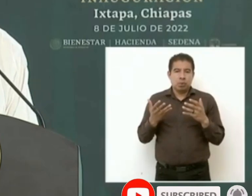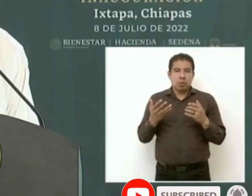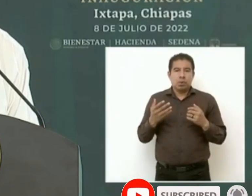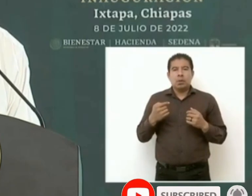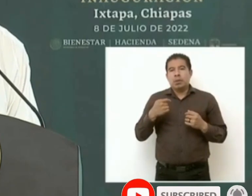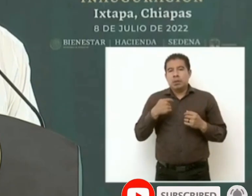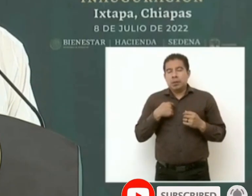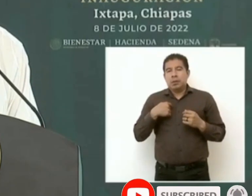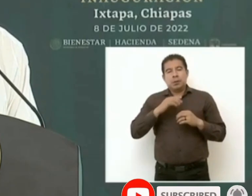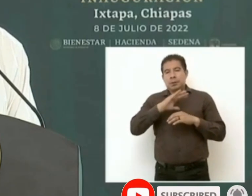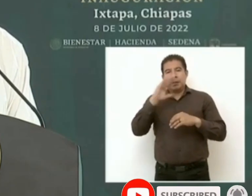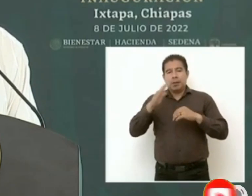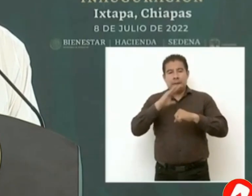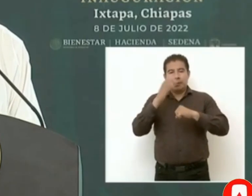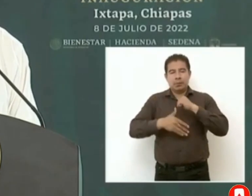cuando me retire